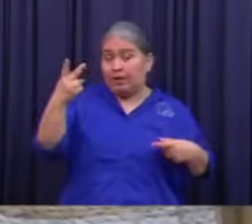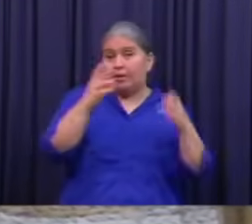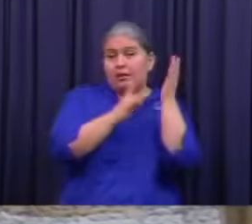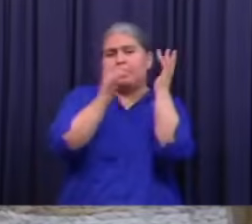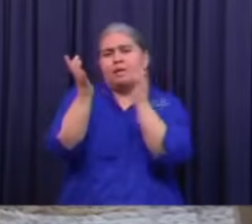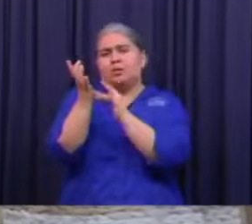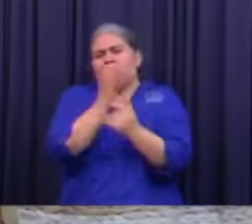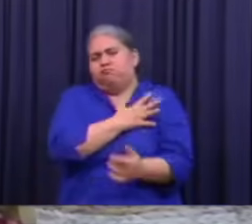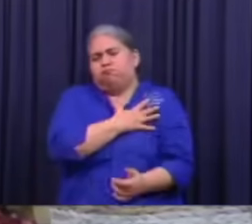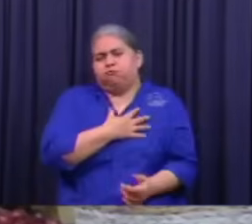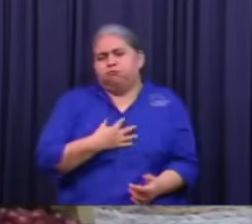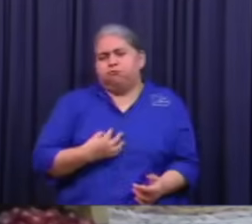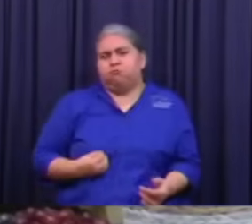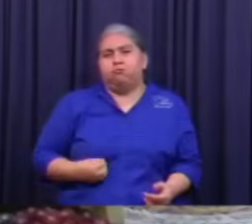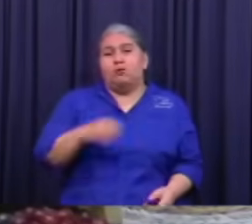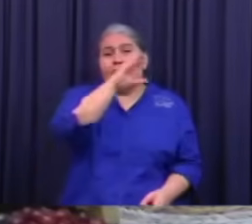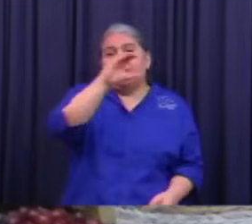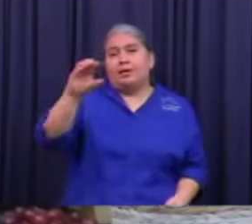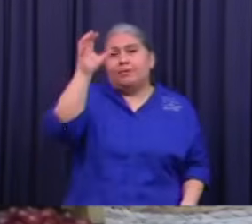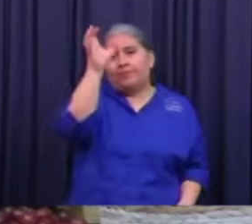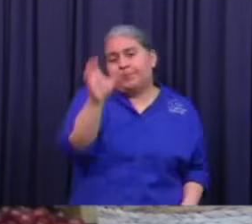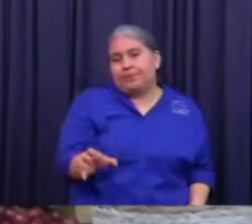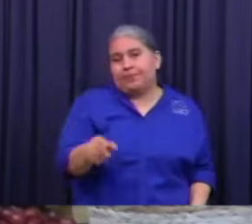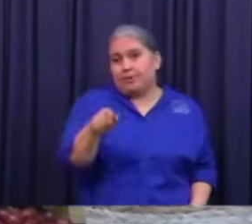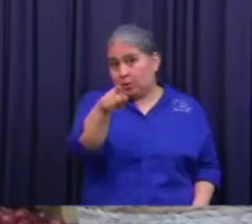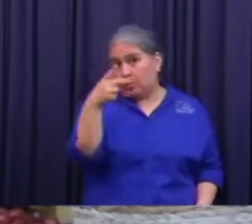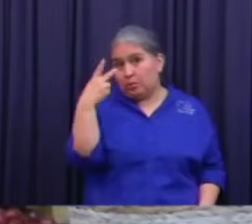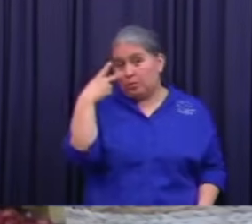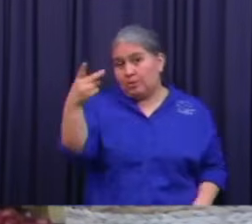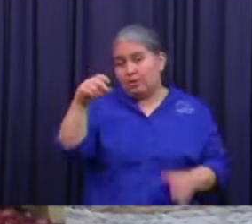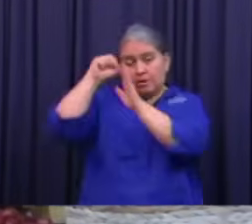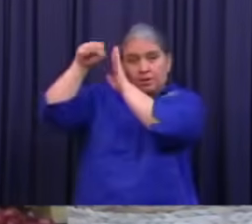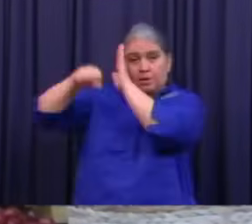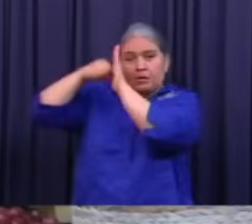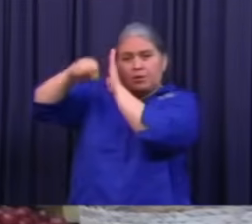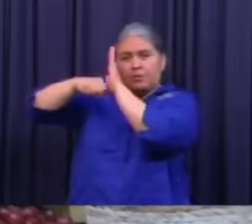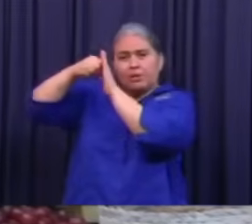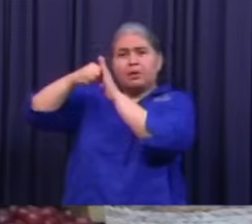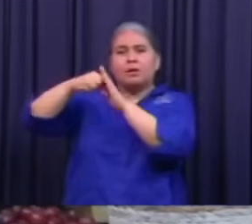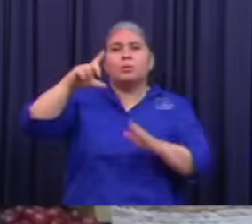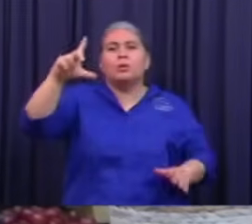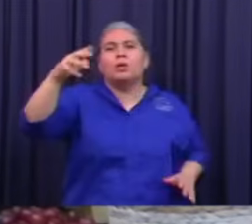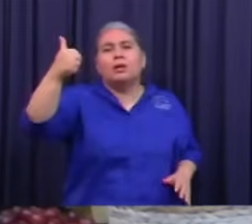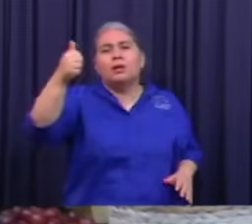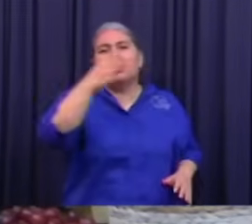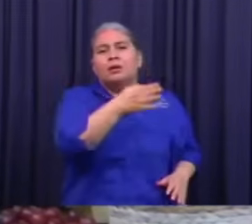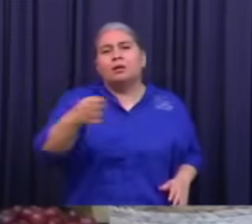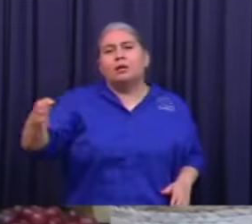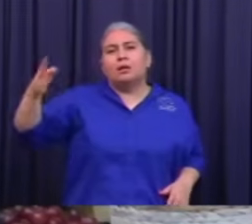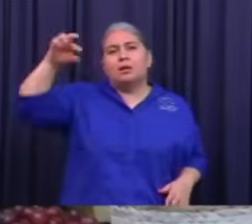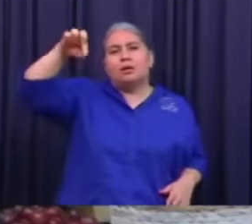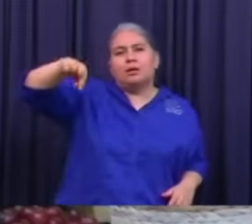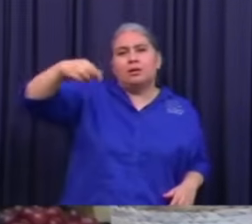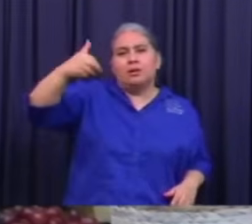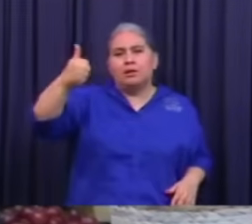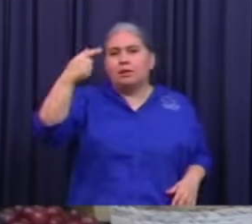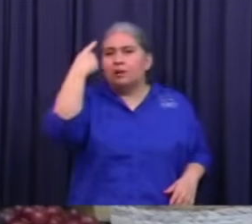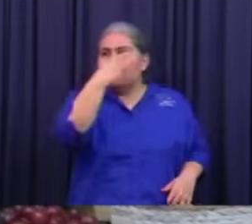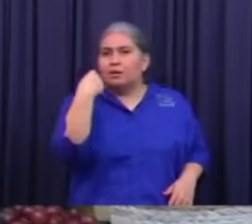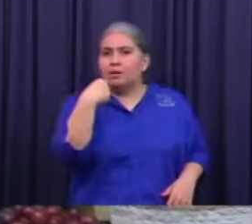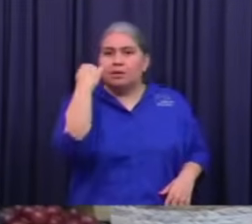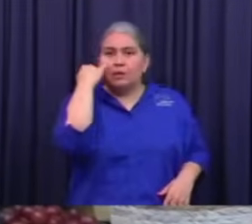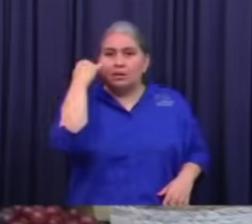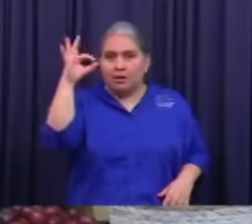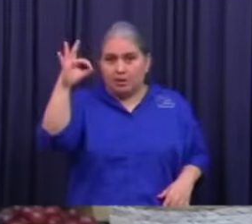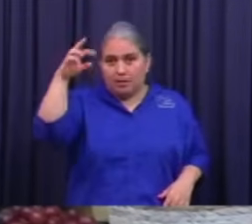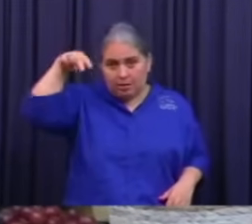uno Cuántos vieron la pasión y usted se alegró Y qué hizo